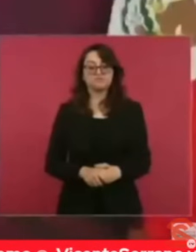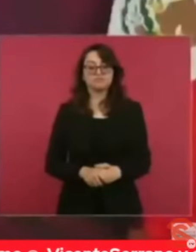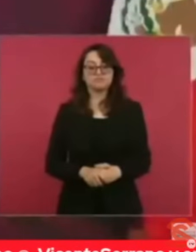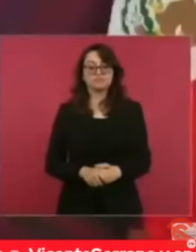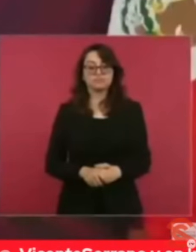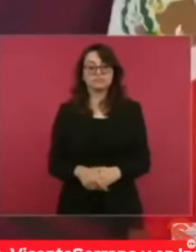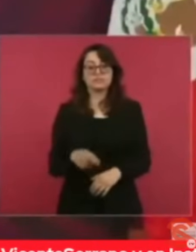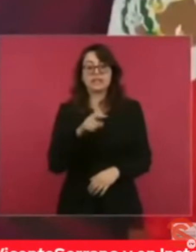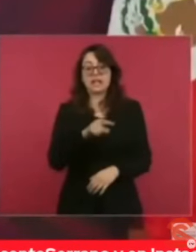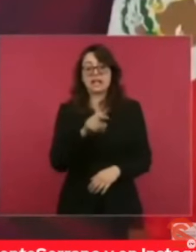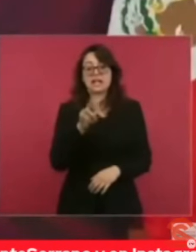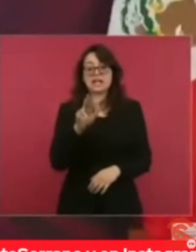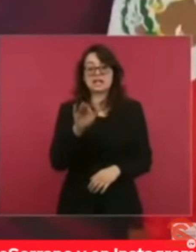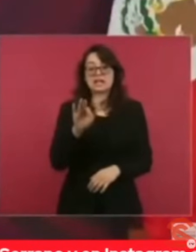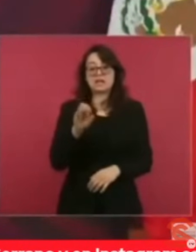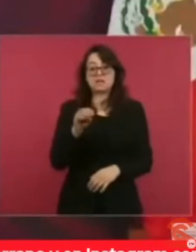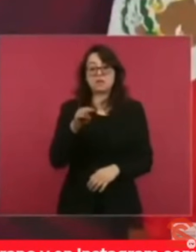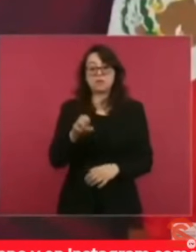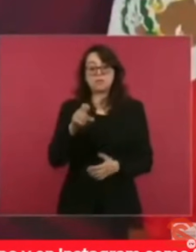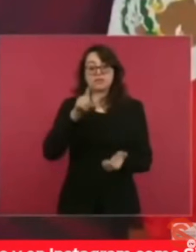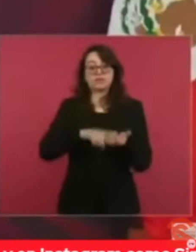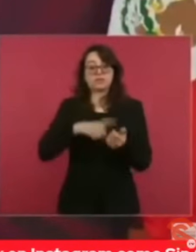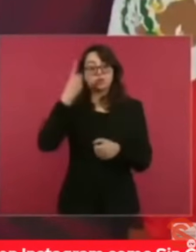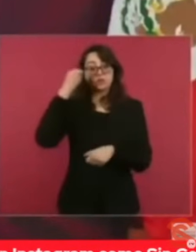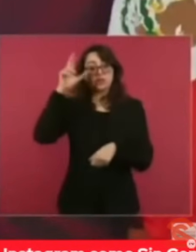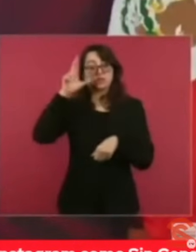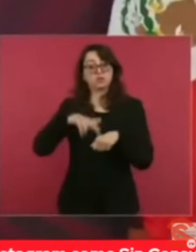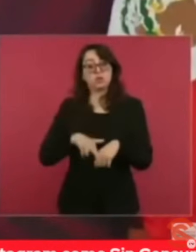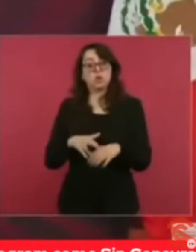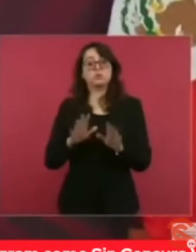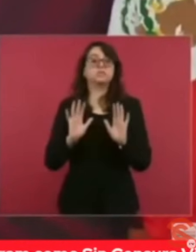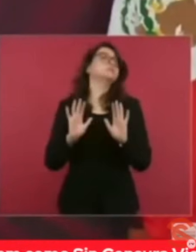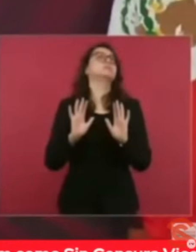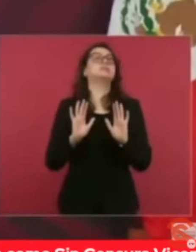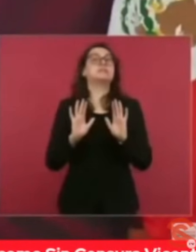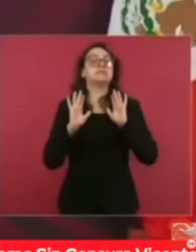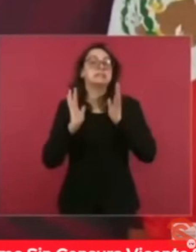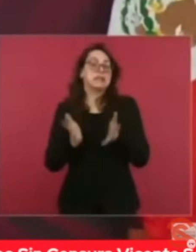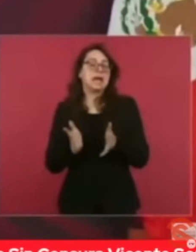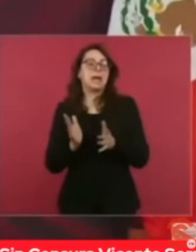un progre buena ondita de director del Reforma. De esos